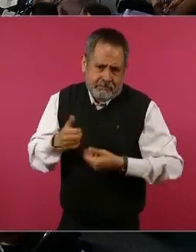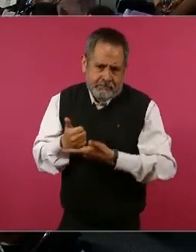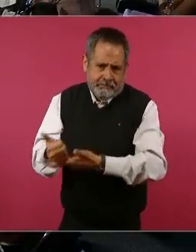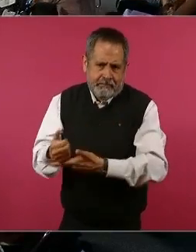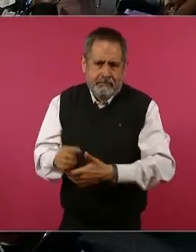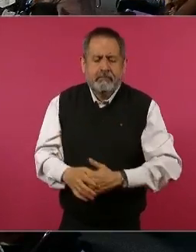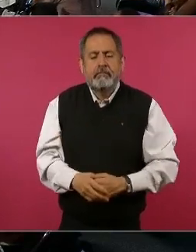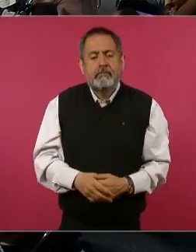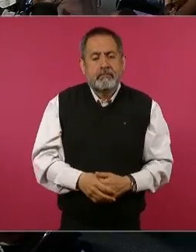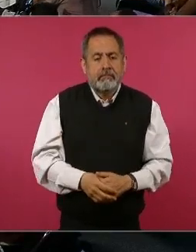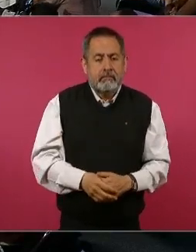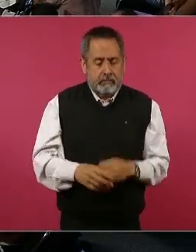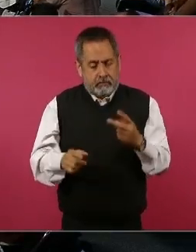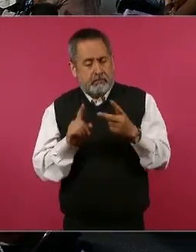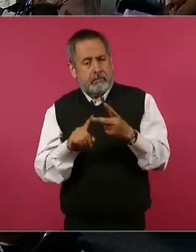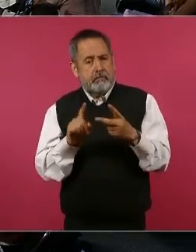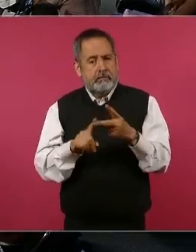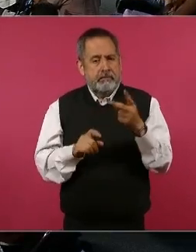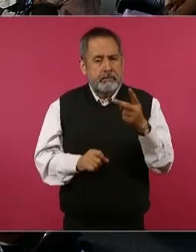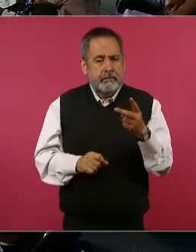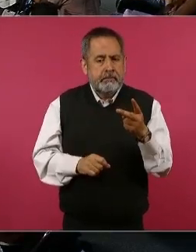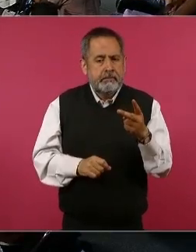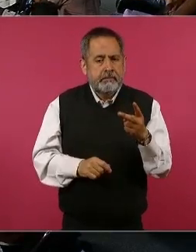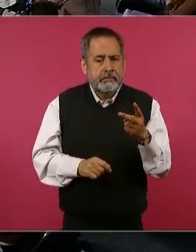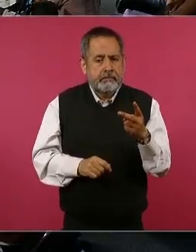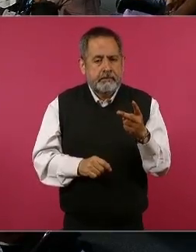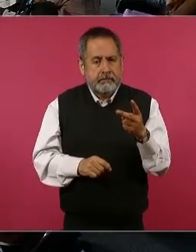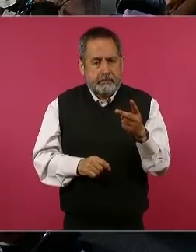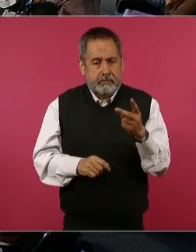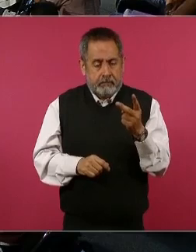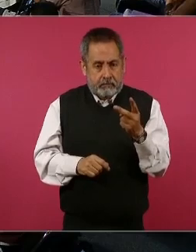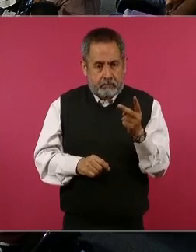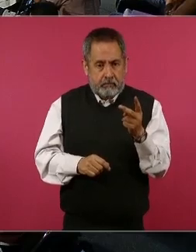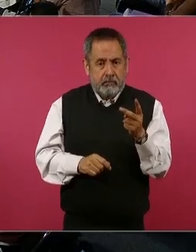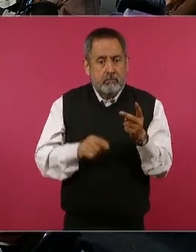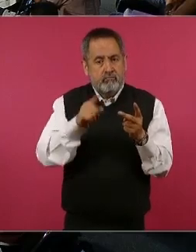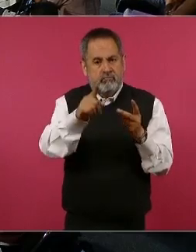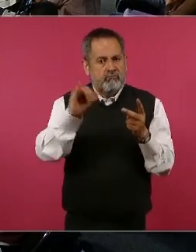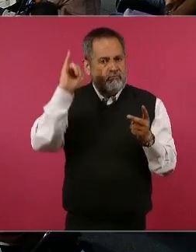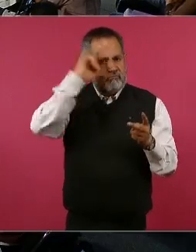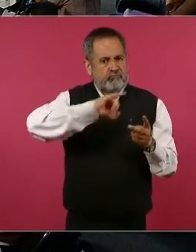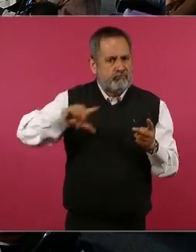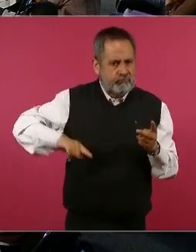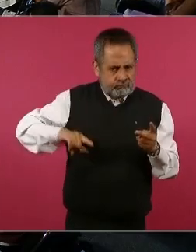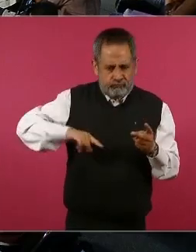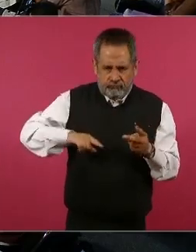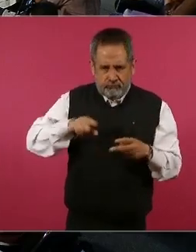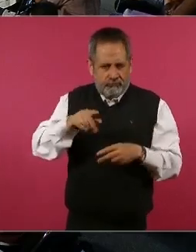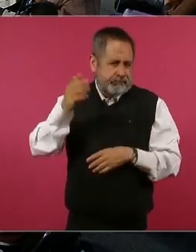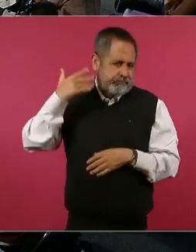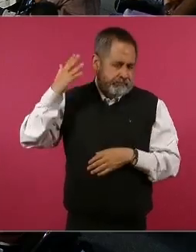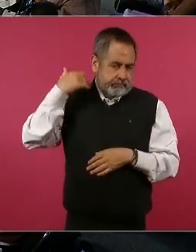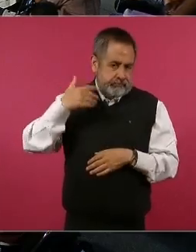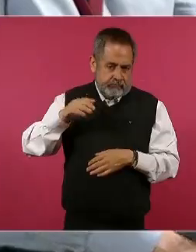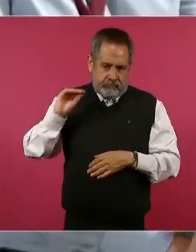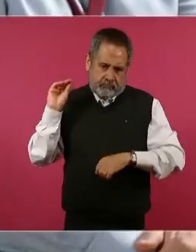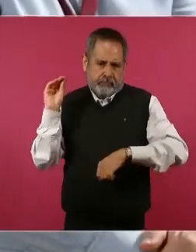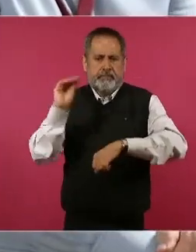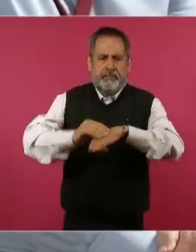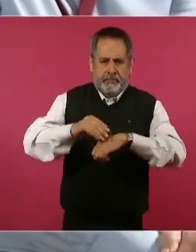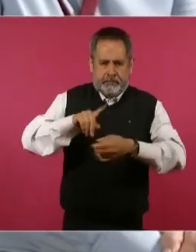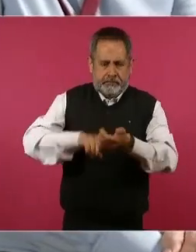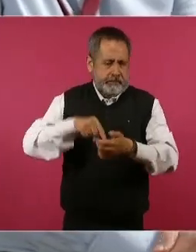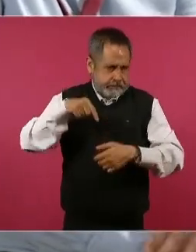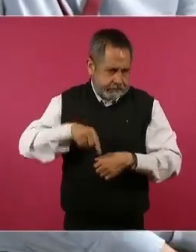Otro tema más que quiero compartirle es uno de sus legados que usted dejó como jefe de gobierno fue la instauración precisamente